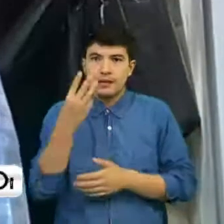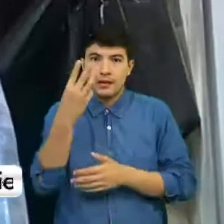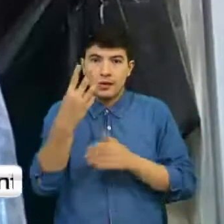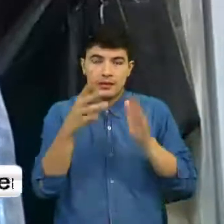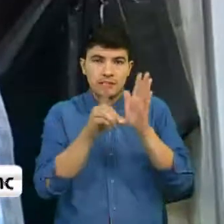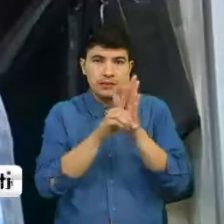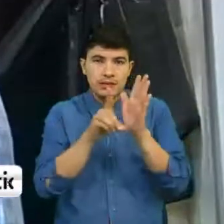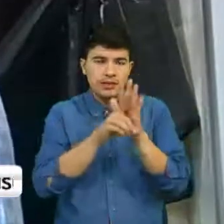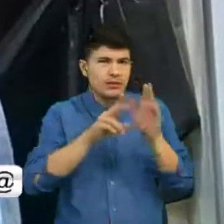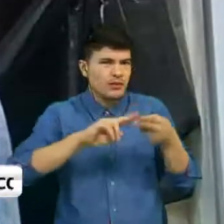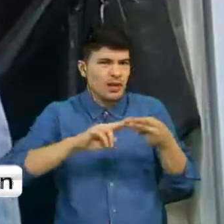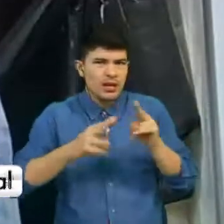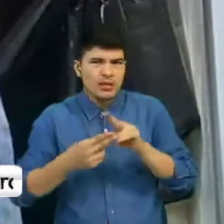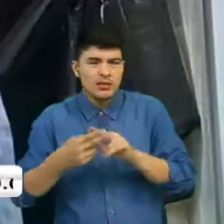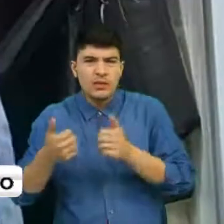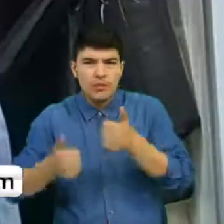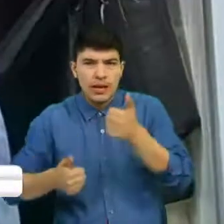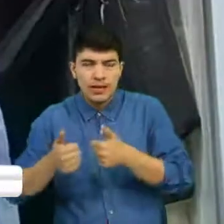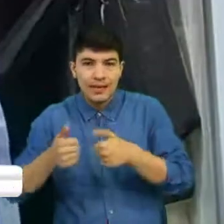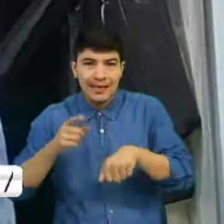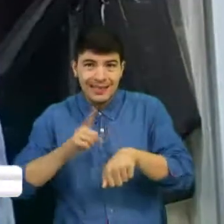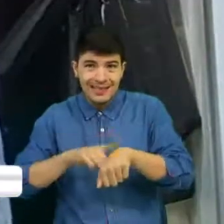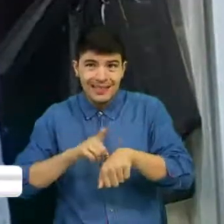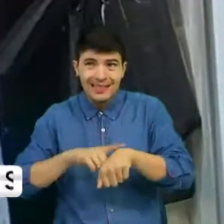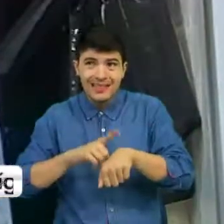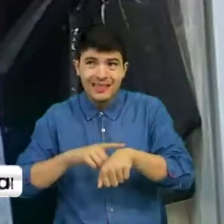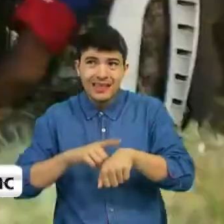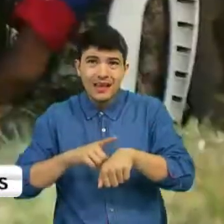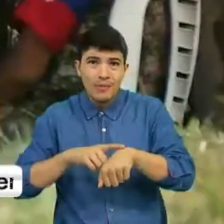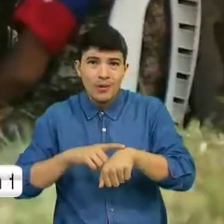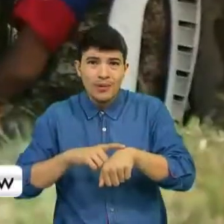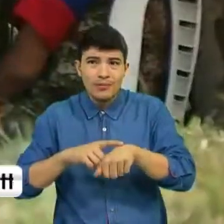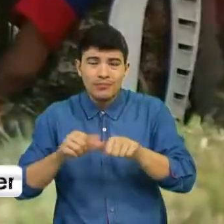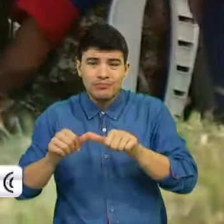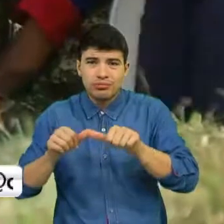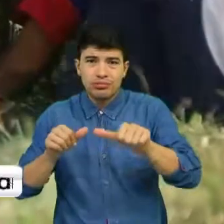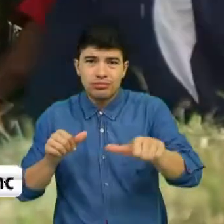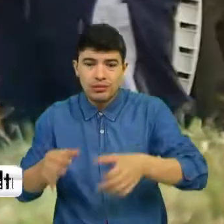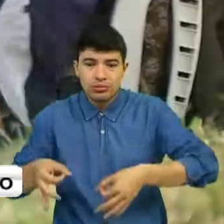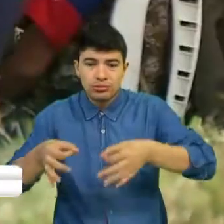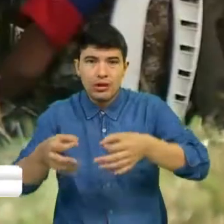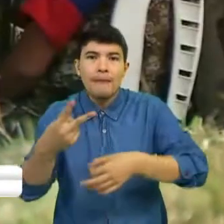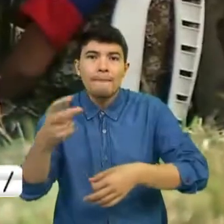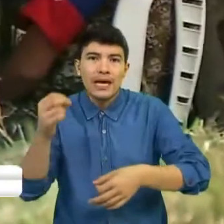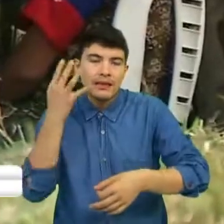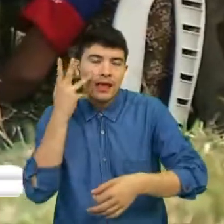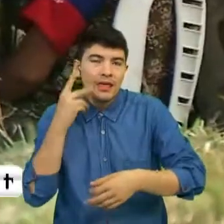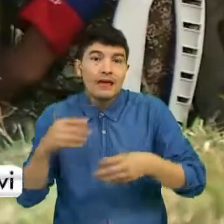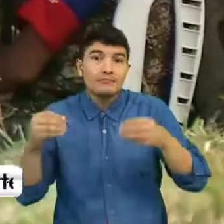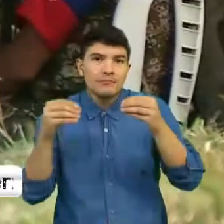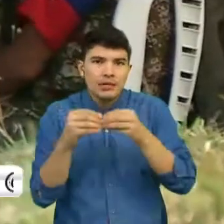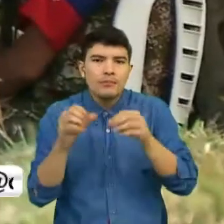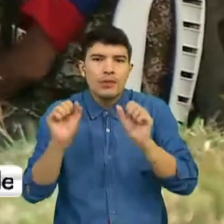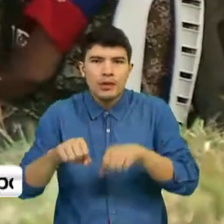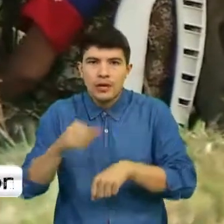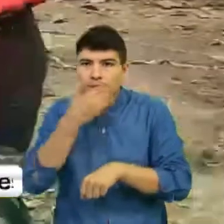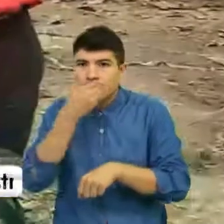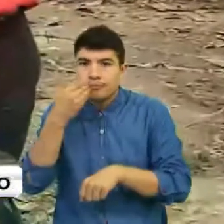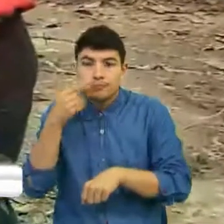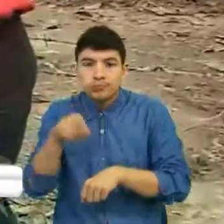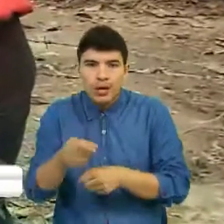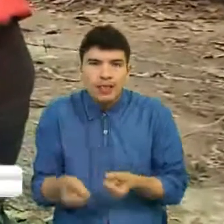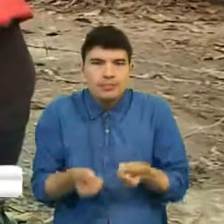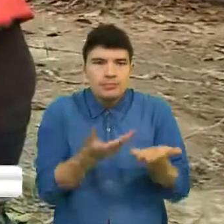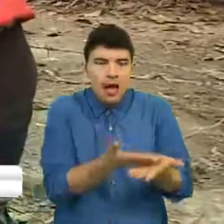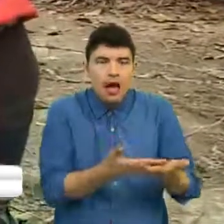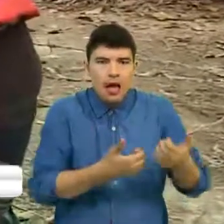con la ampliación del tiempo por 20 días más para la entrega de las armas por parte de la FARC